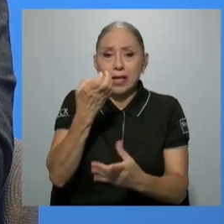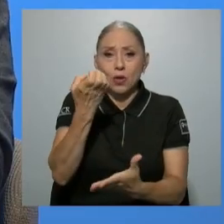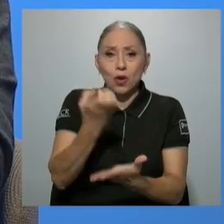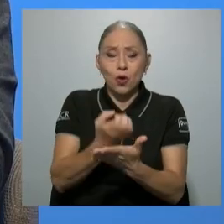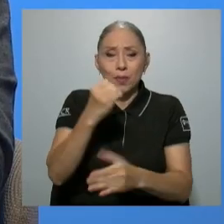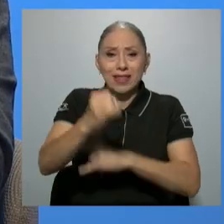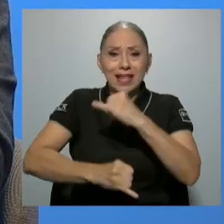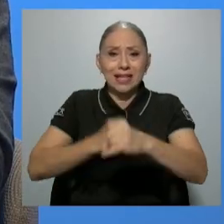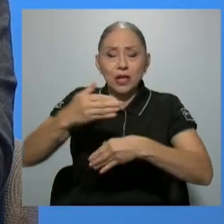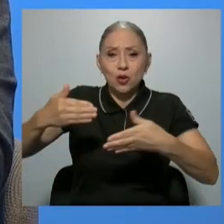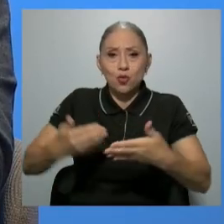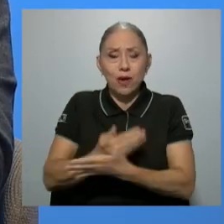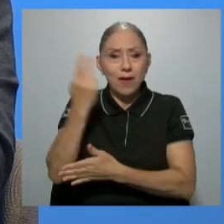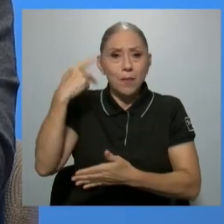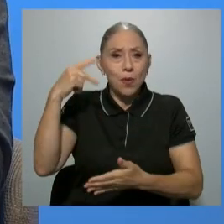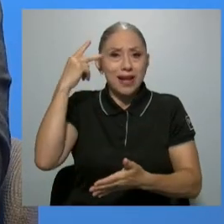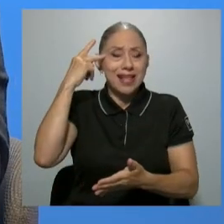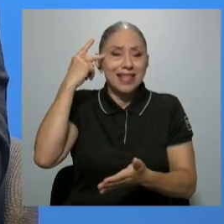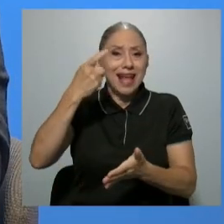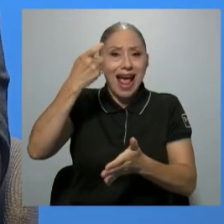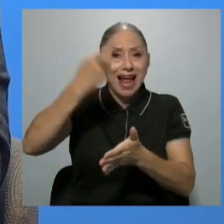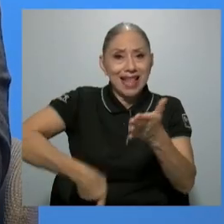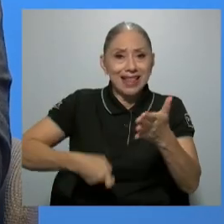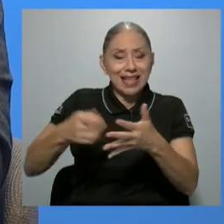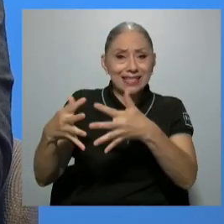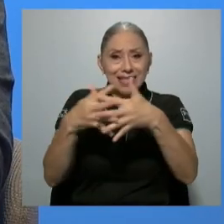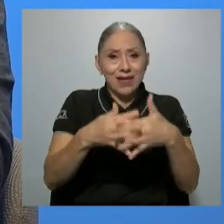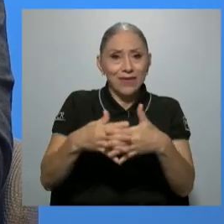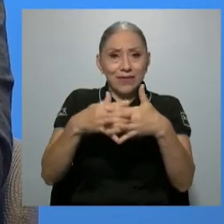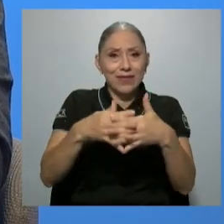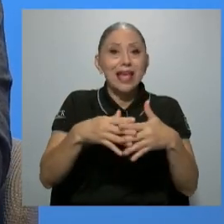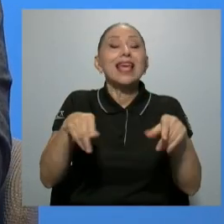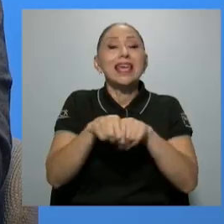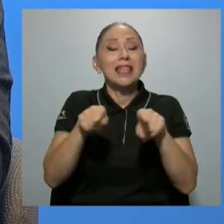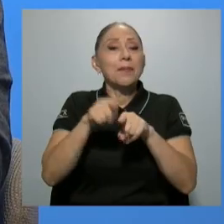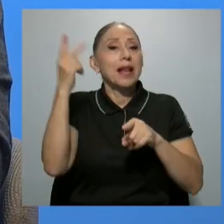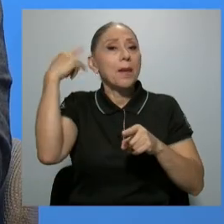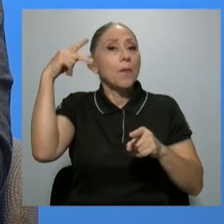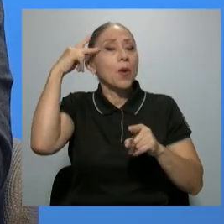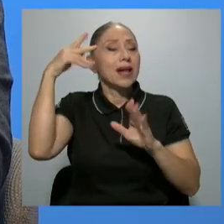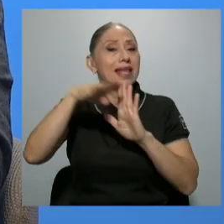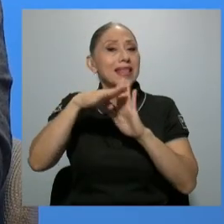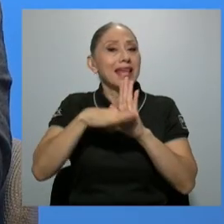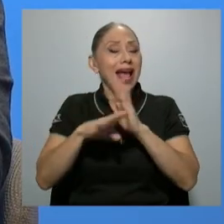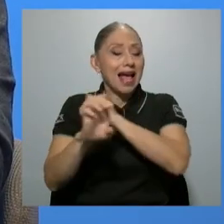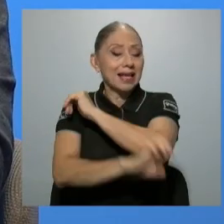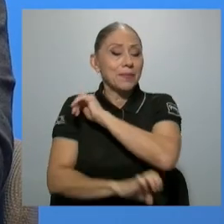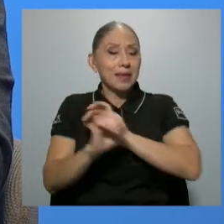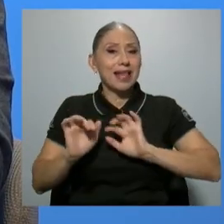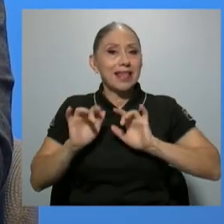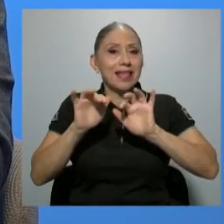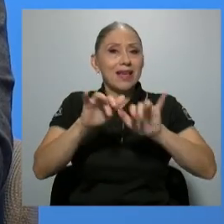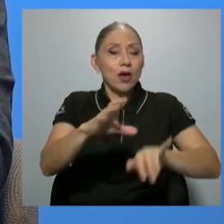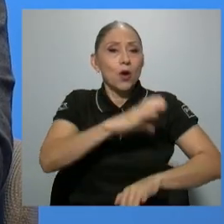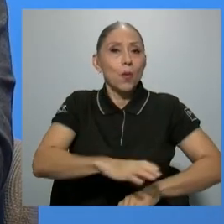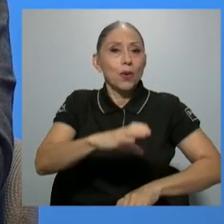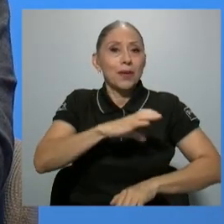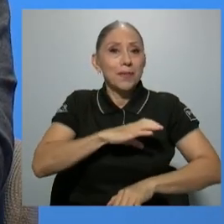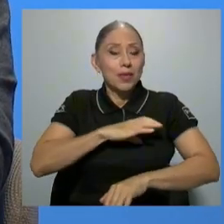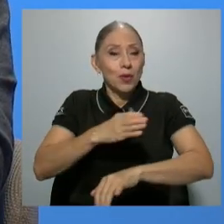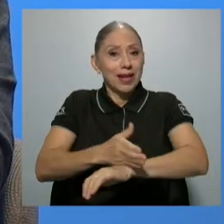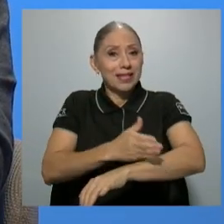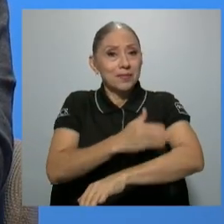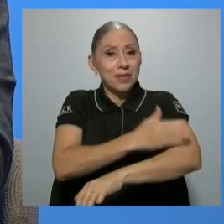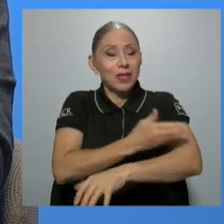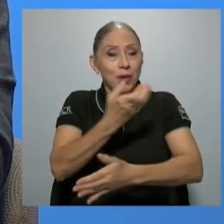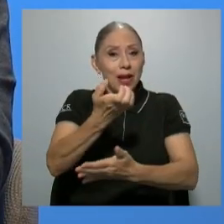la nueva política arancelaria estadounidense y la política migratoria sobre el comportamiento y el crecimiento de la economía de los Estados Unidos.